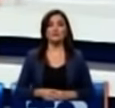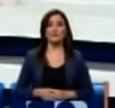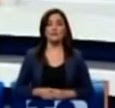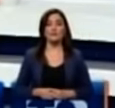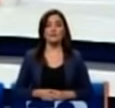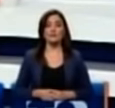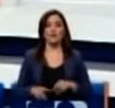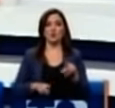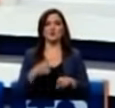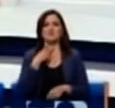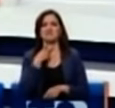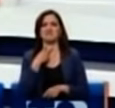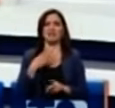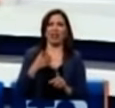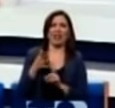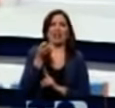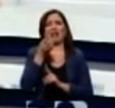embargo, muchos temen no lograrlo.